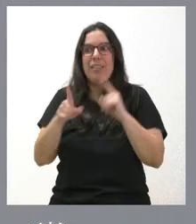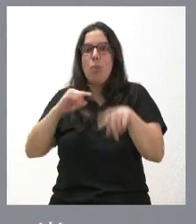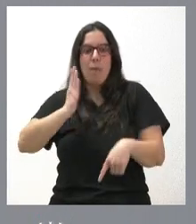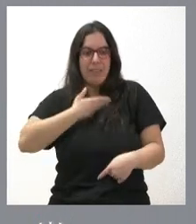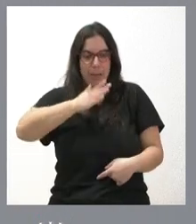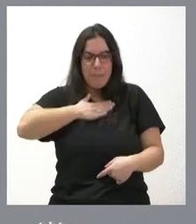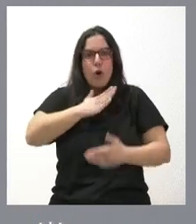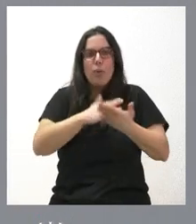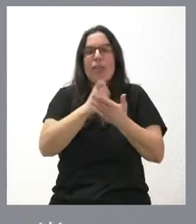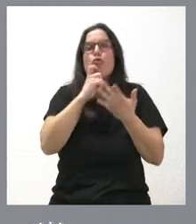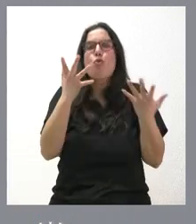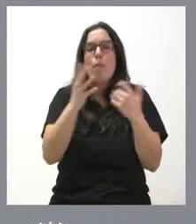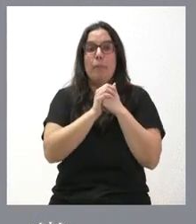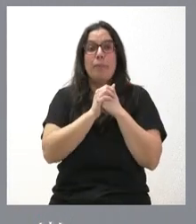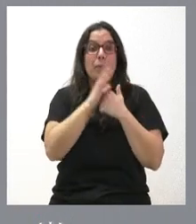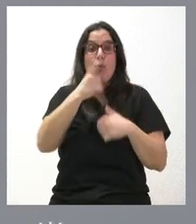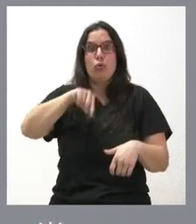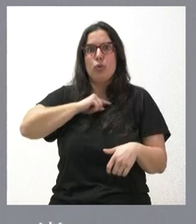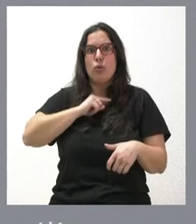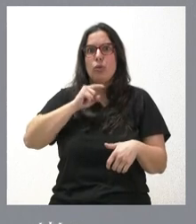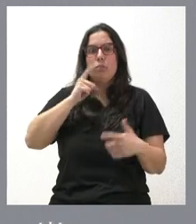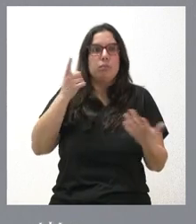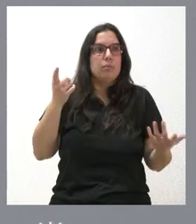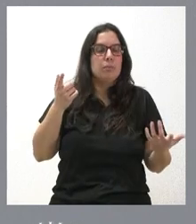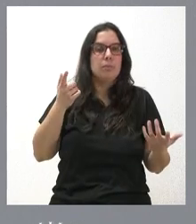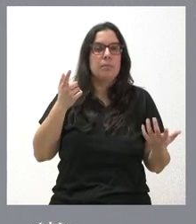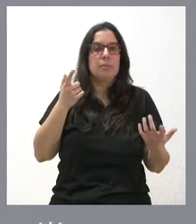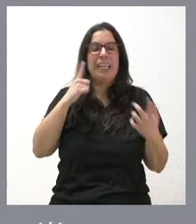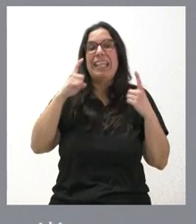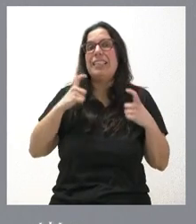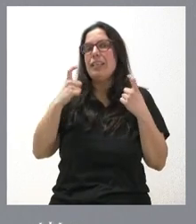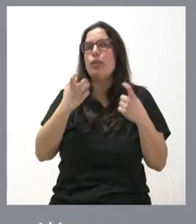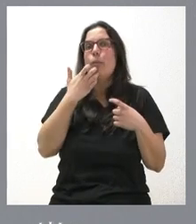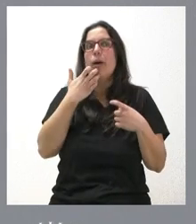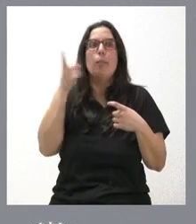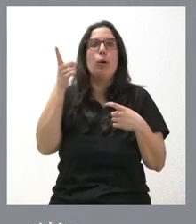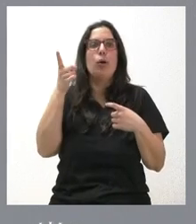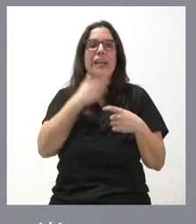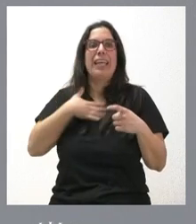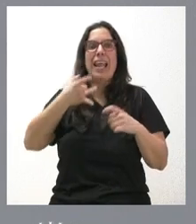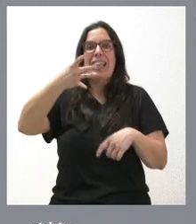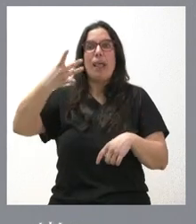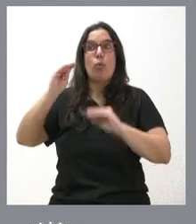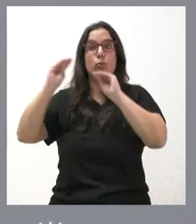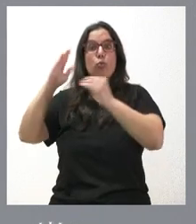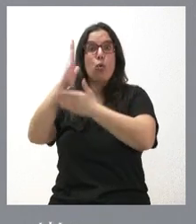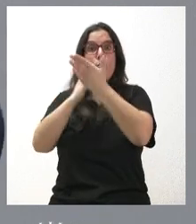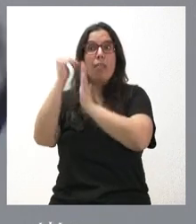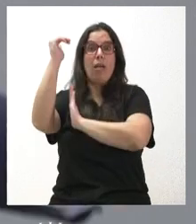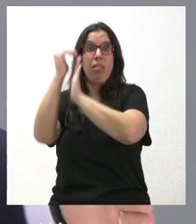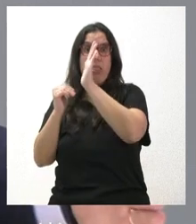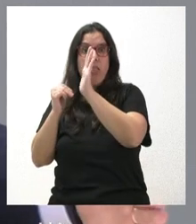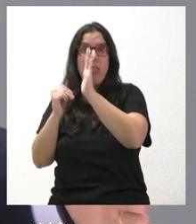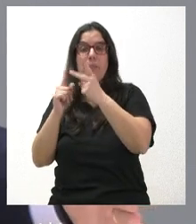comunidades autónomas aquí hemos valorado desde el intento de reducir eh la deuda de una comunidad Autónoma hasta